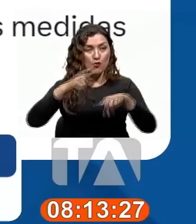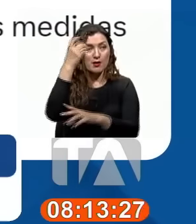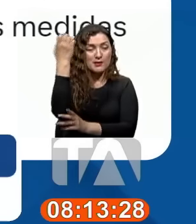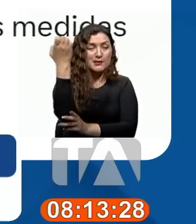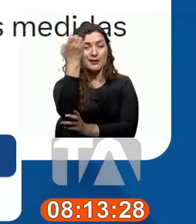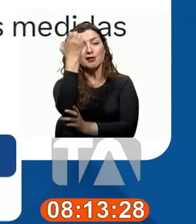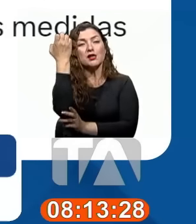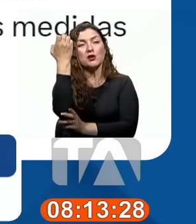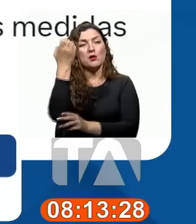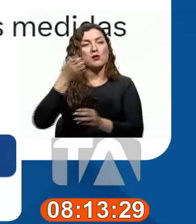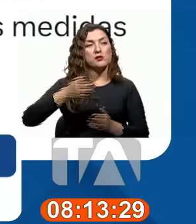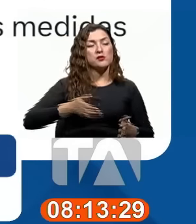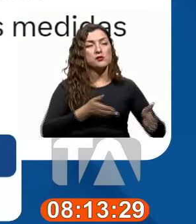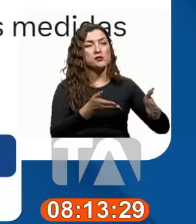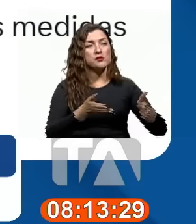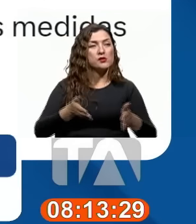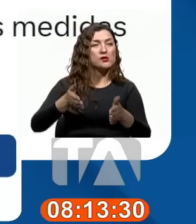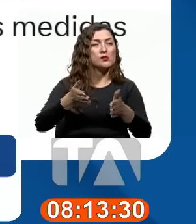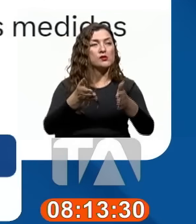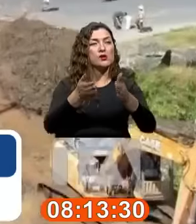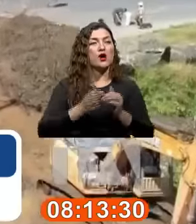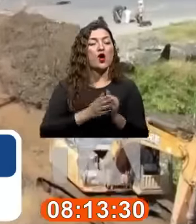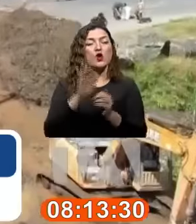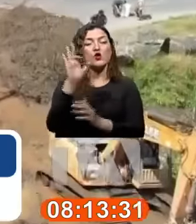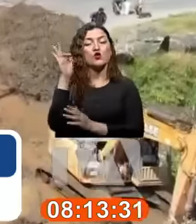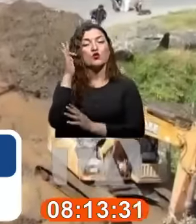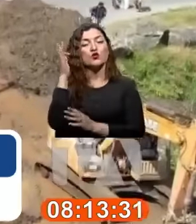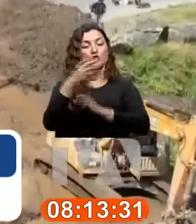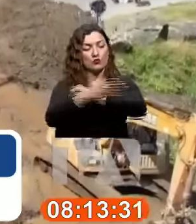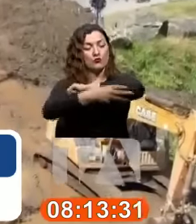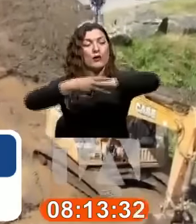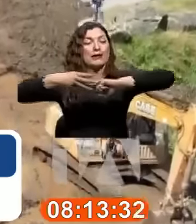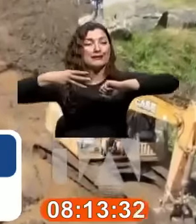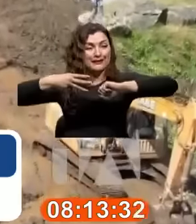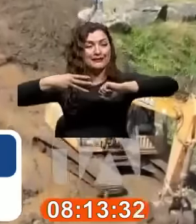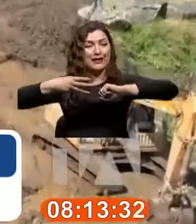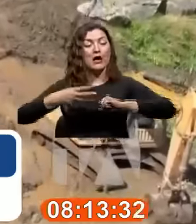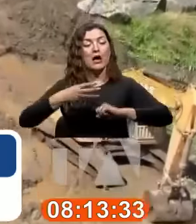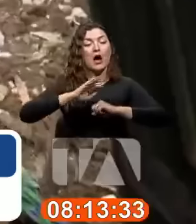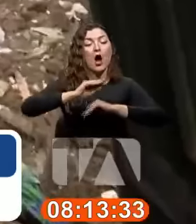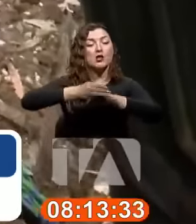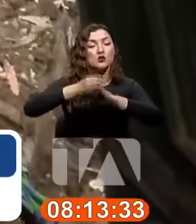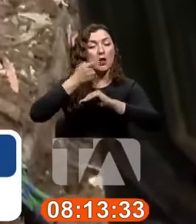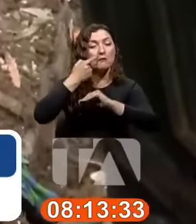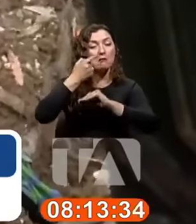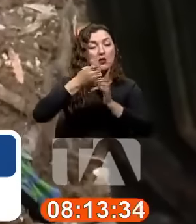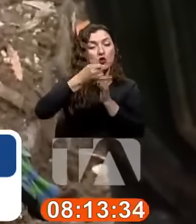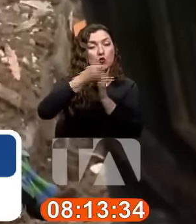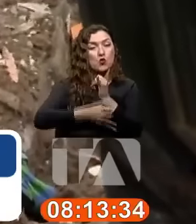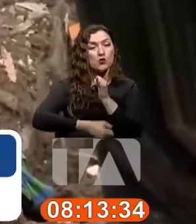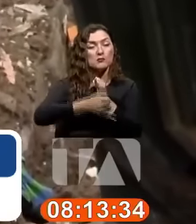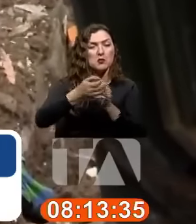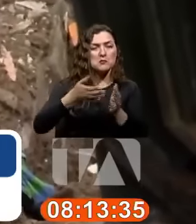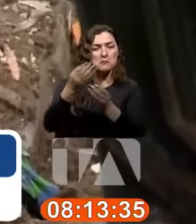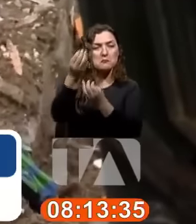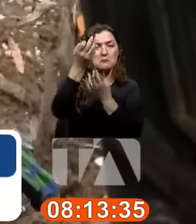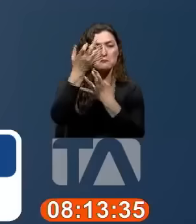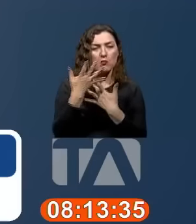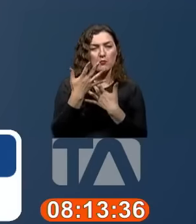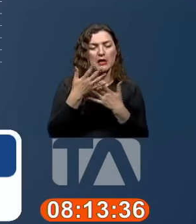emergencia en esta red vial entre Tungurahua y Pastaza. Y es que adicional a esta ruta, según el último corte en el país, hay 10 vías cerradas por